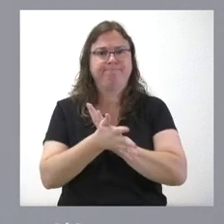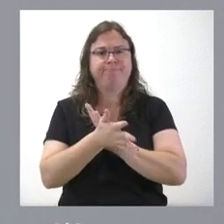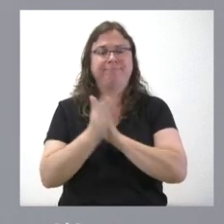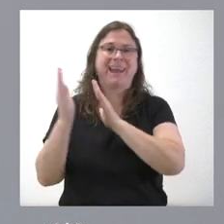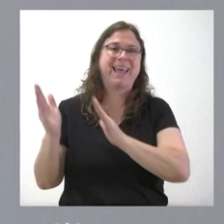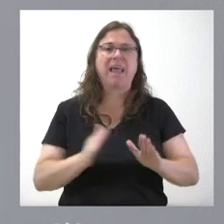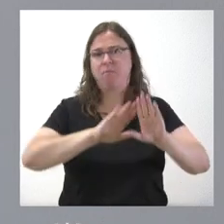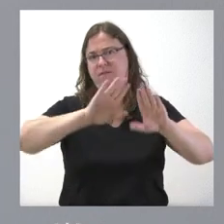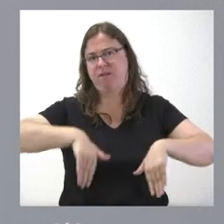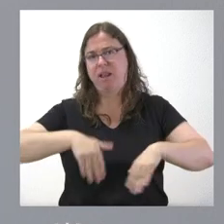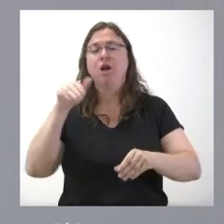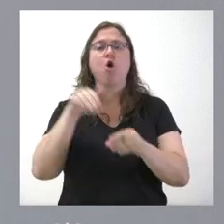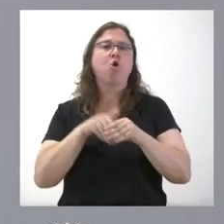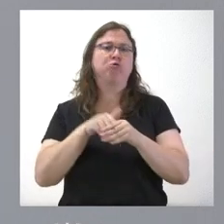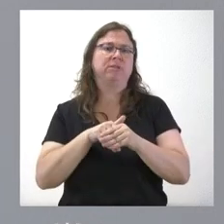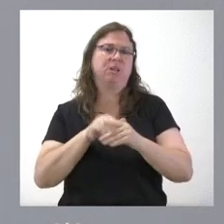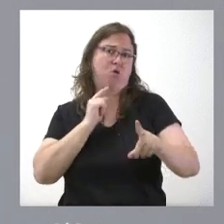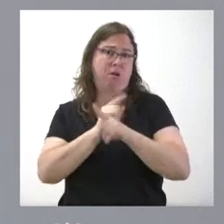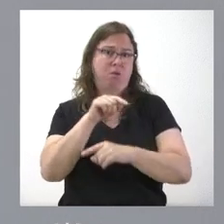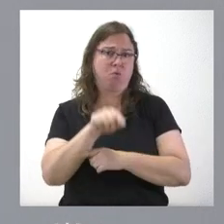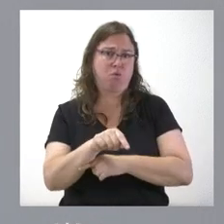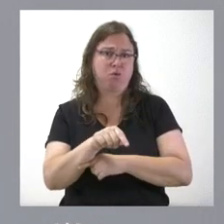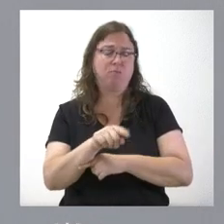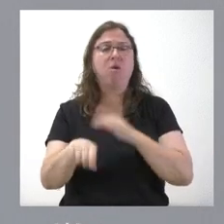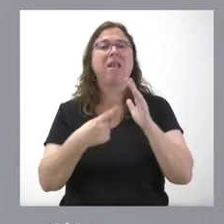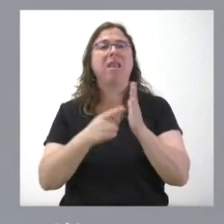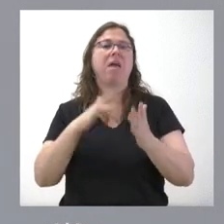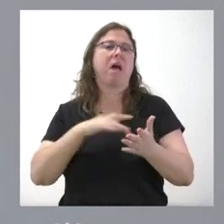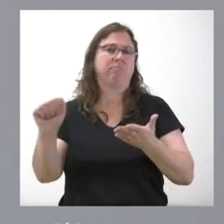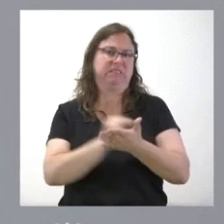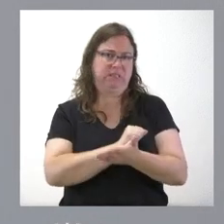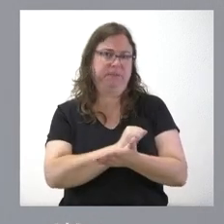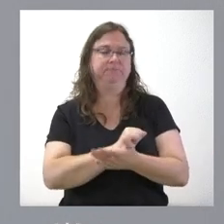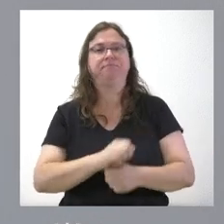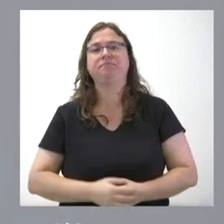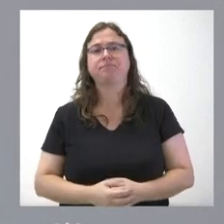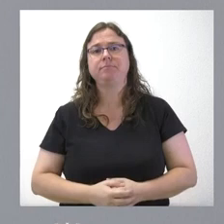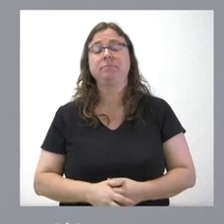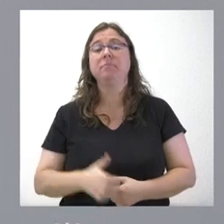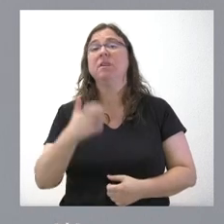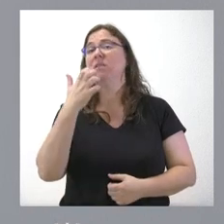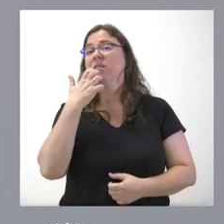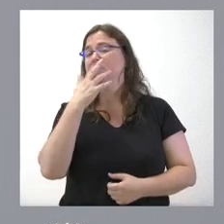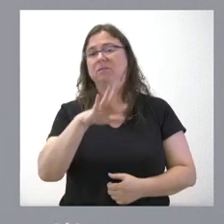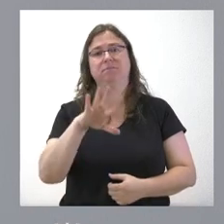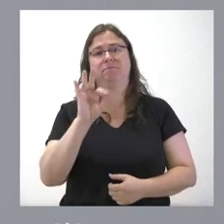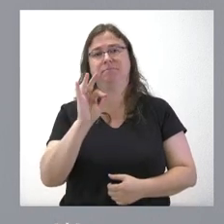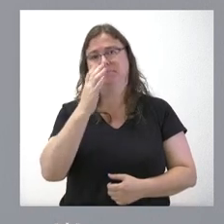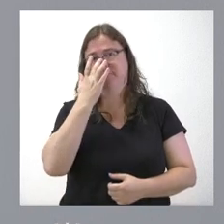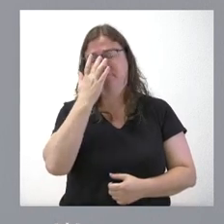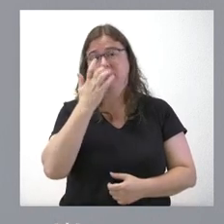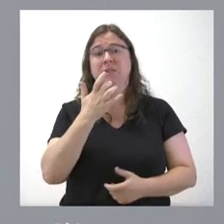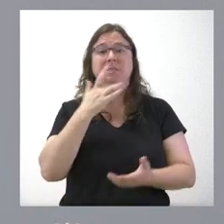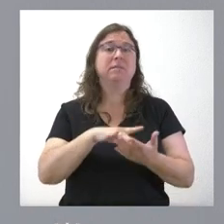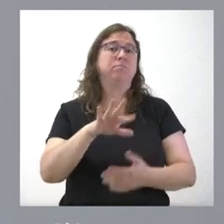final el contenido del recurso en relación con la ley amnistía y cuando tengamos definido el contenido